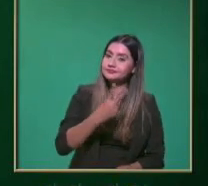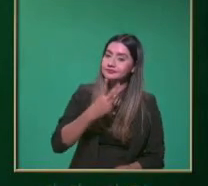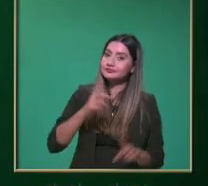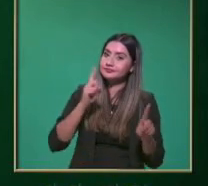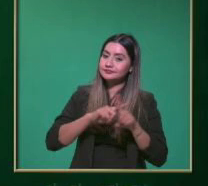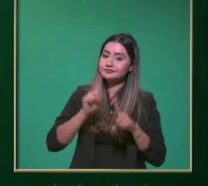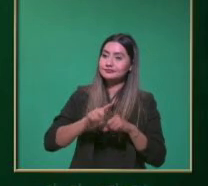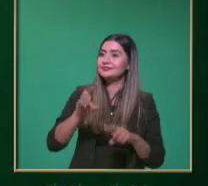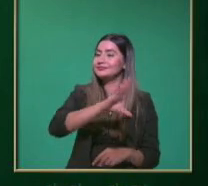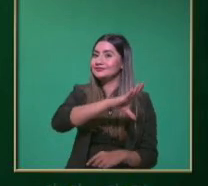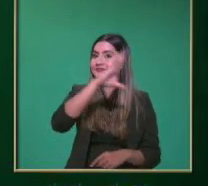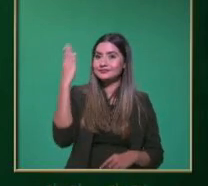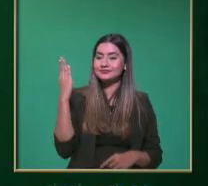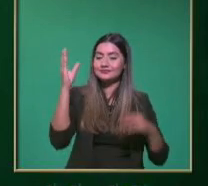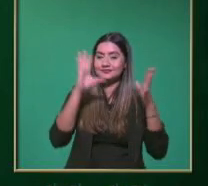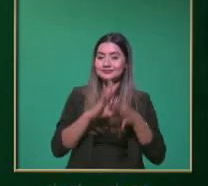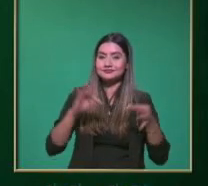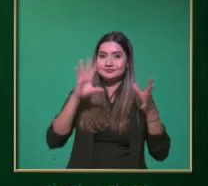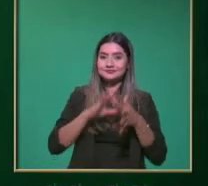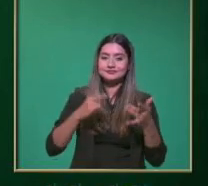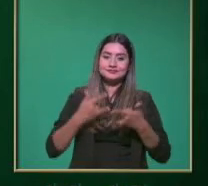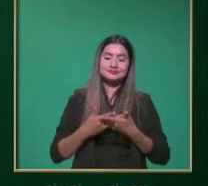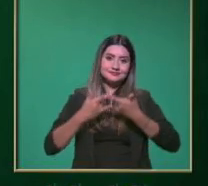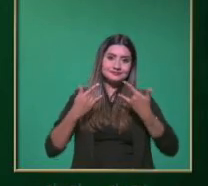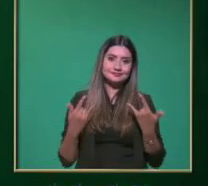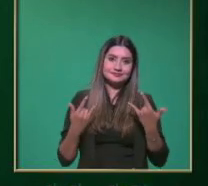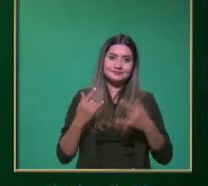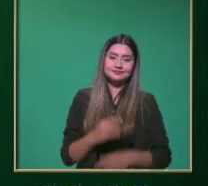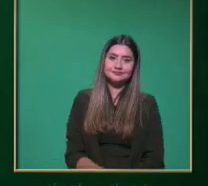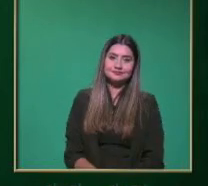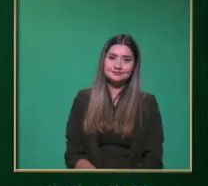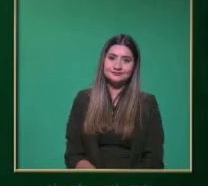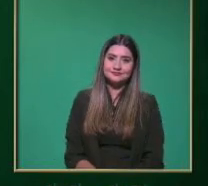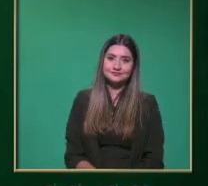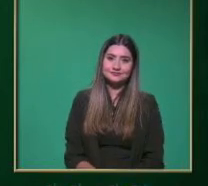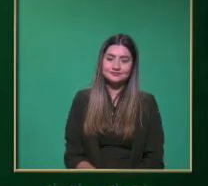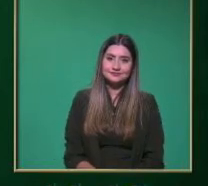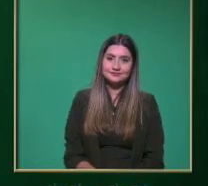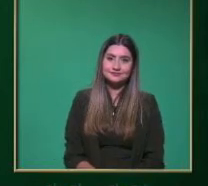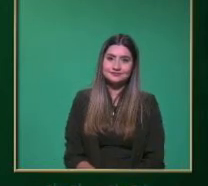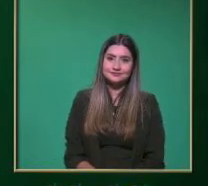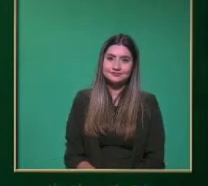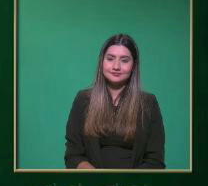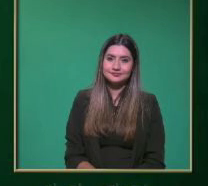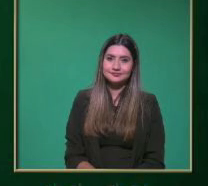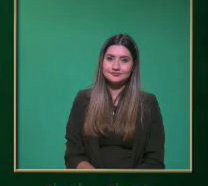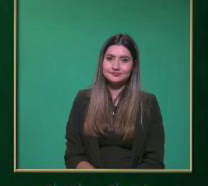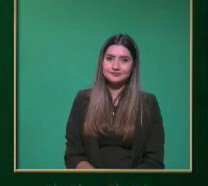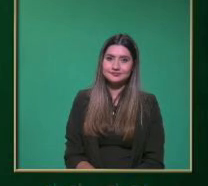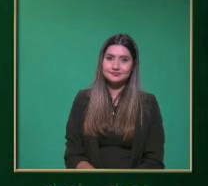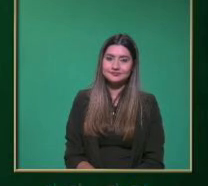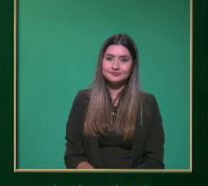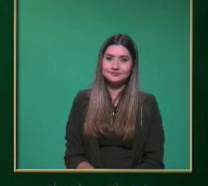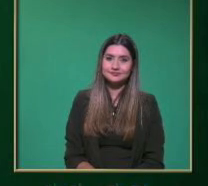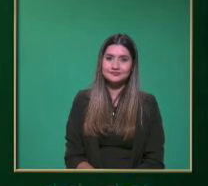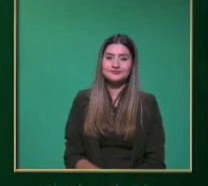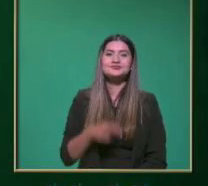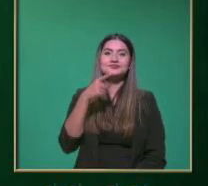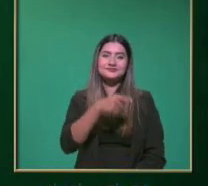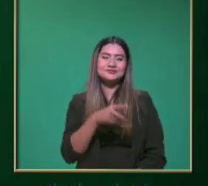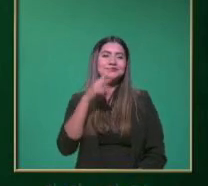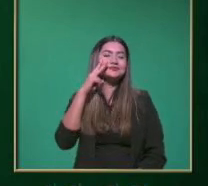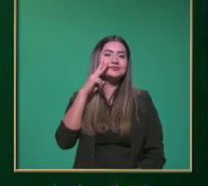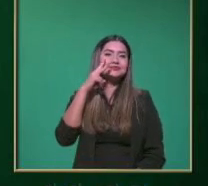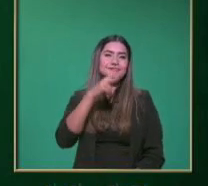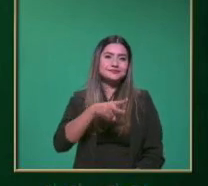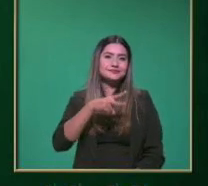que te va contando una historia y este lleva los diálogos dentro de una nube y ahí podemos ir viendo lo